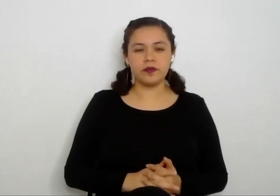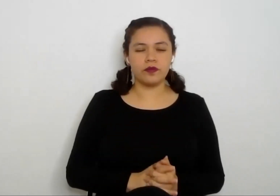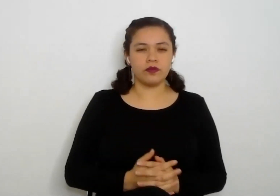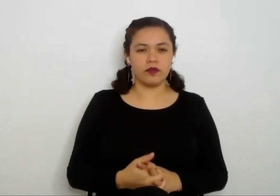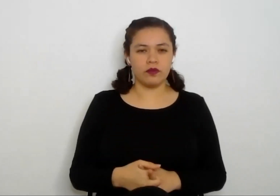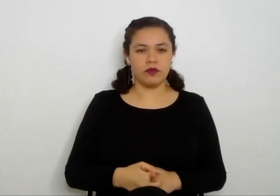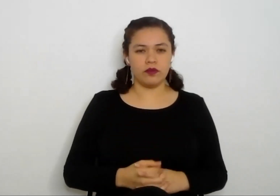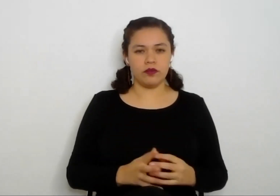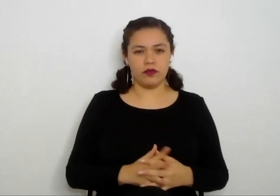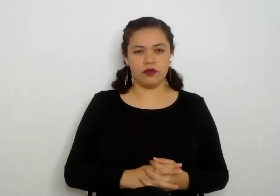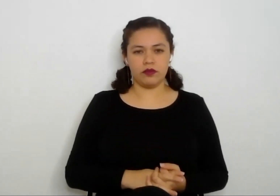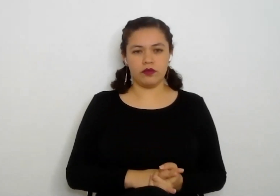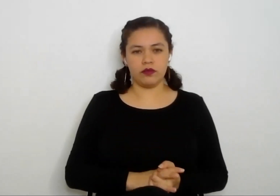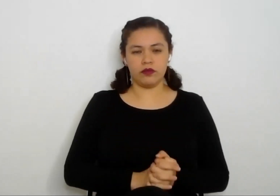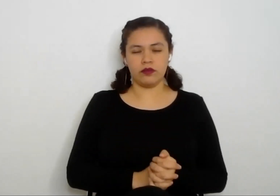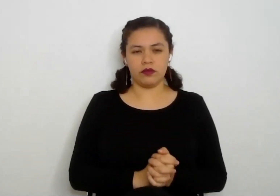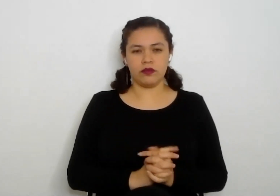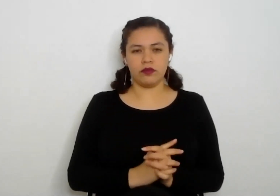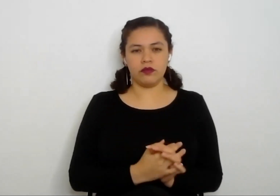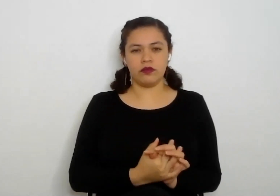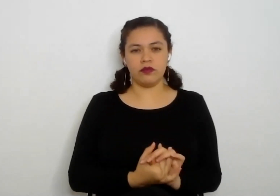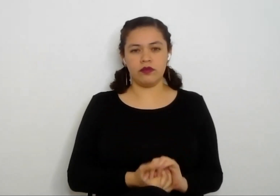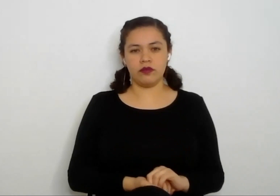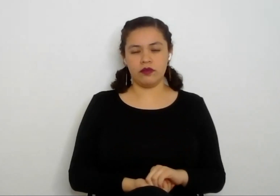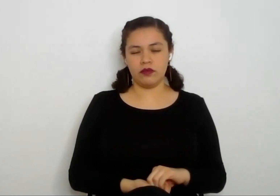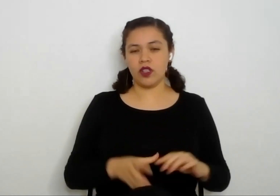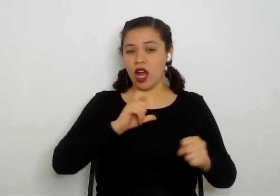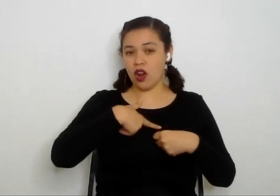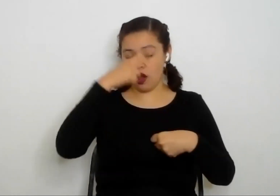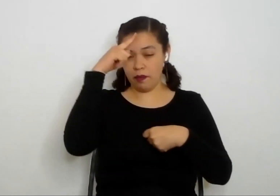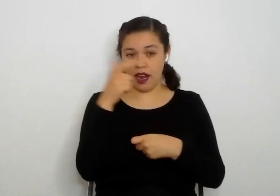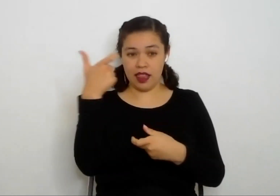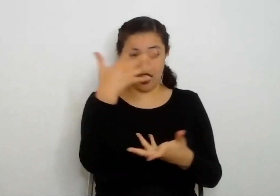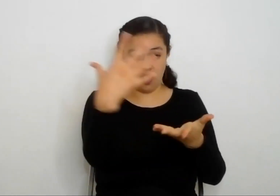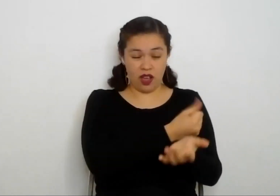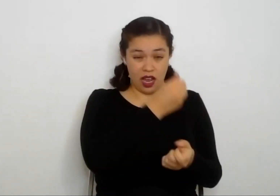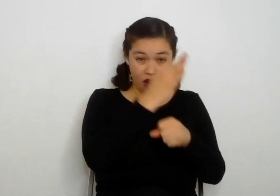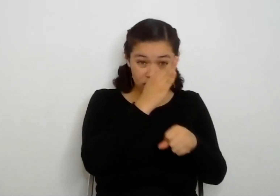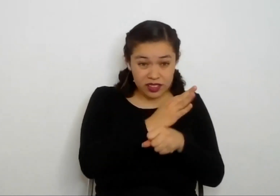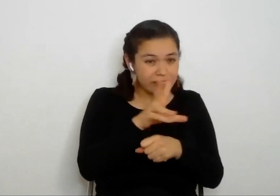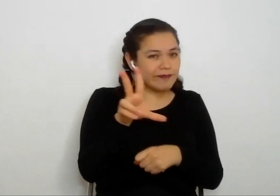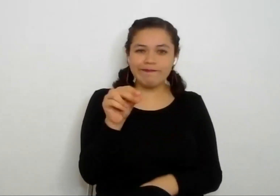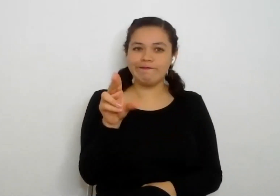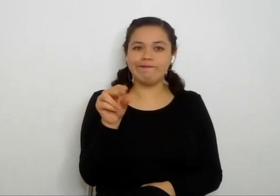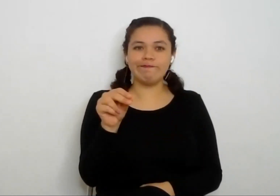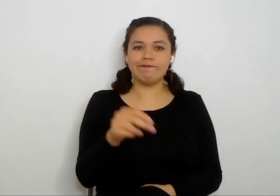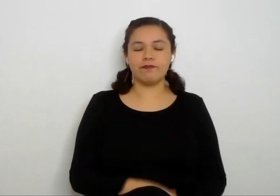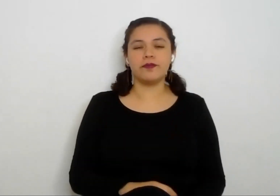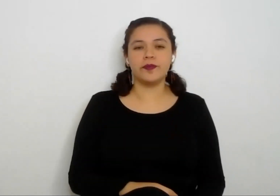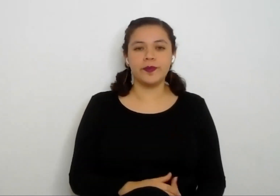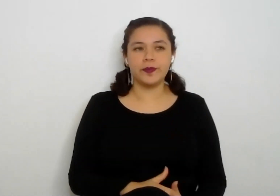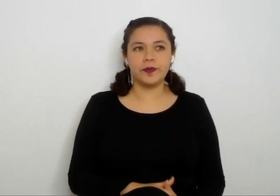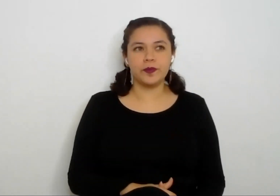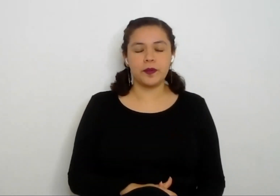entonces no lo veo como una opción de inversión actual, sí, visto así, ¿eh?